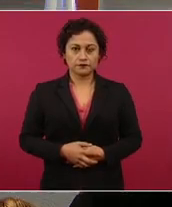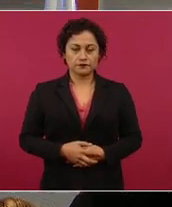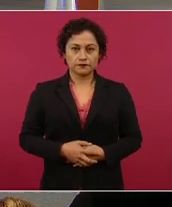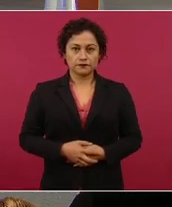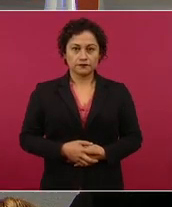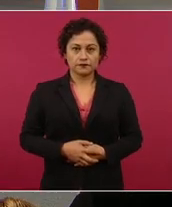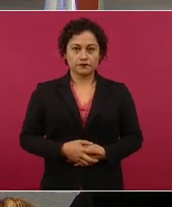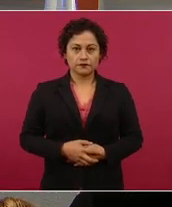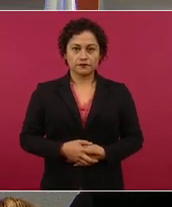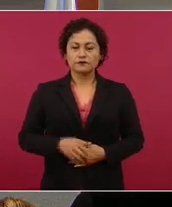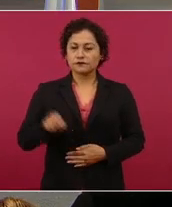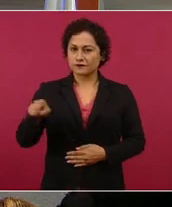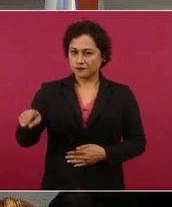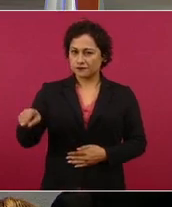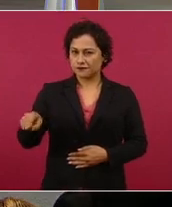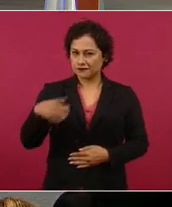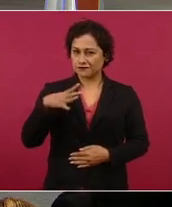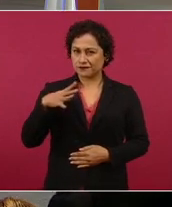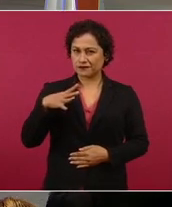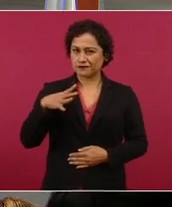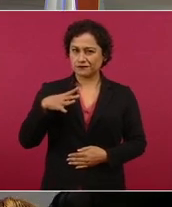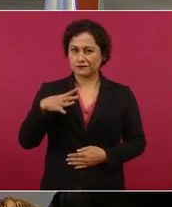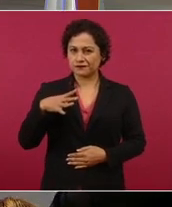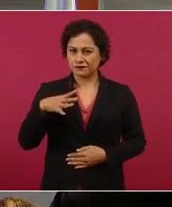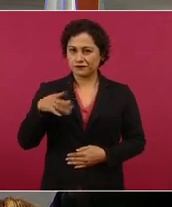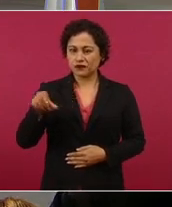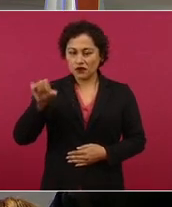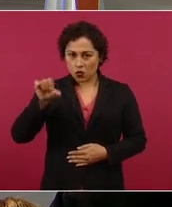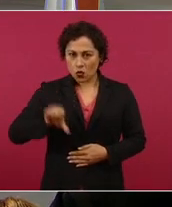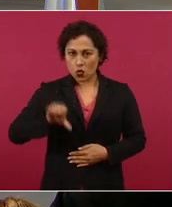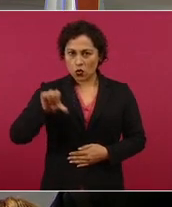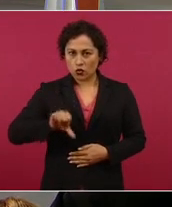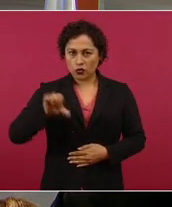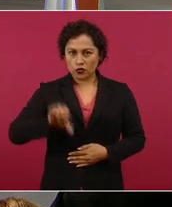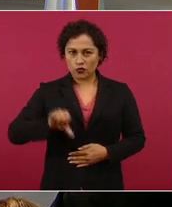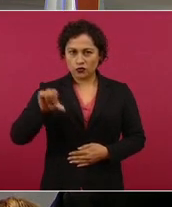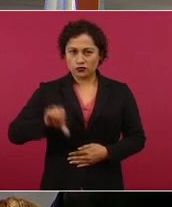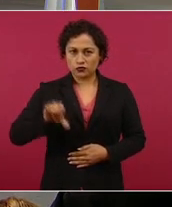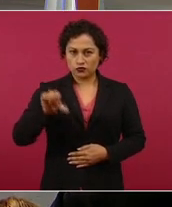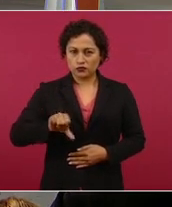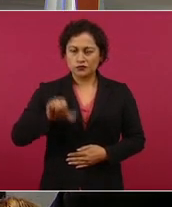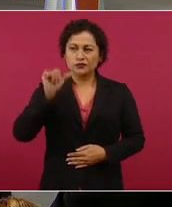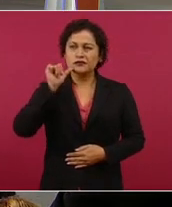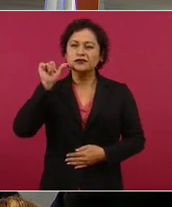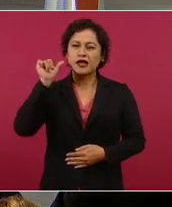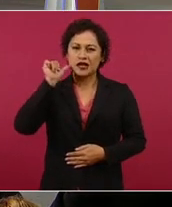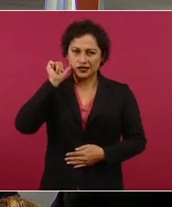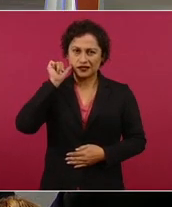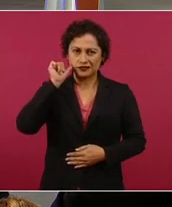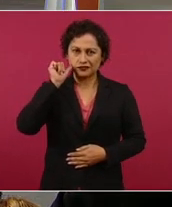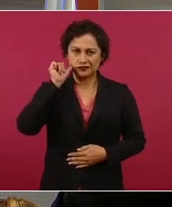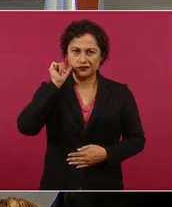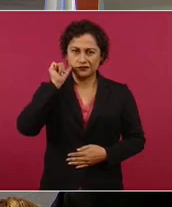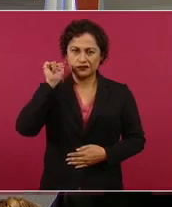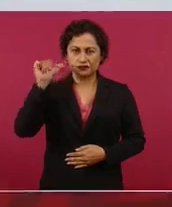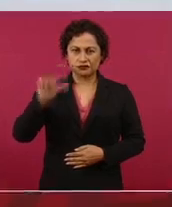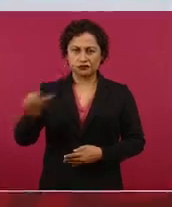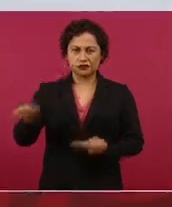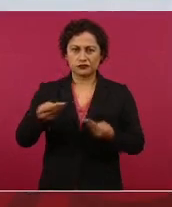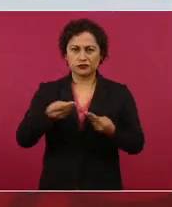En Guaymas, a ver si está. Lo de hoy, que pasó ayer.